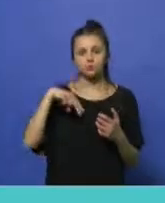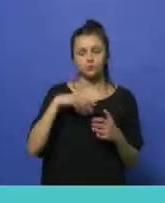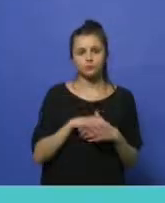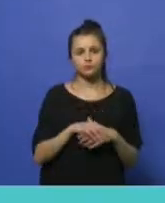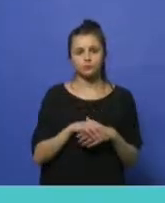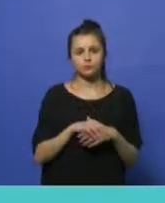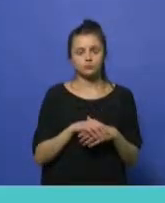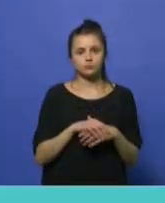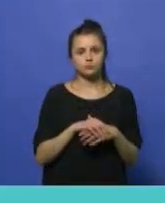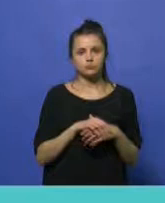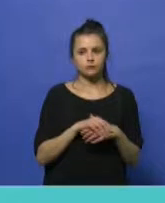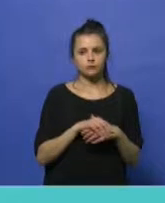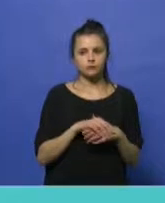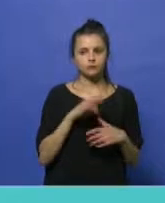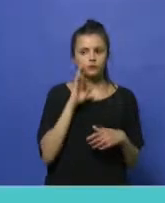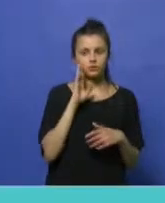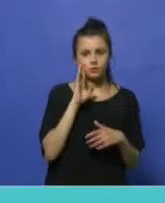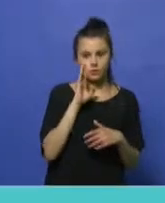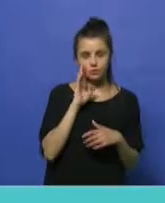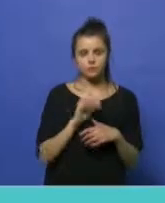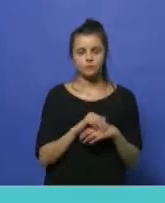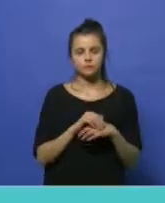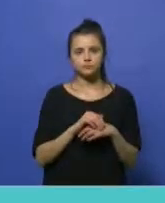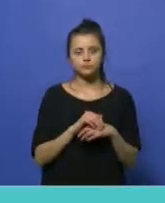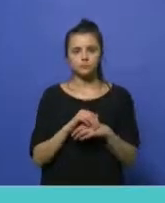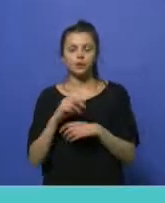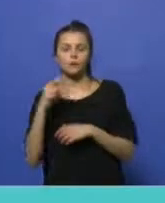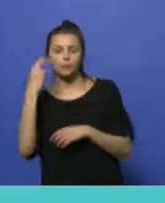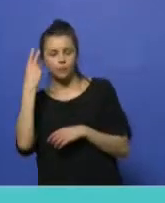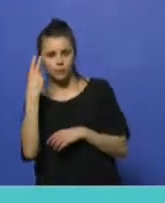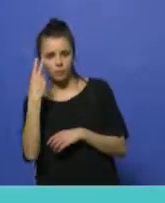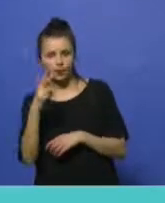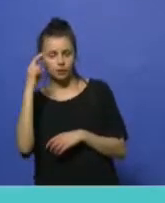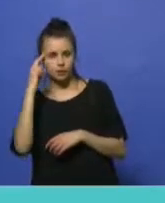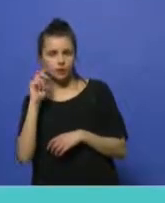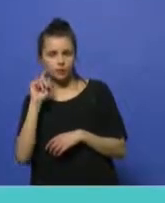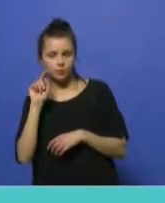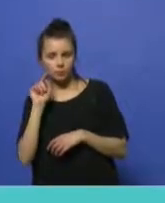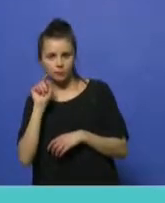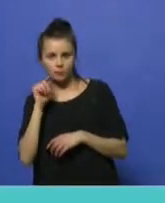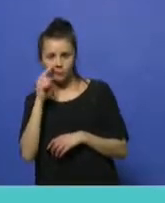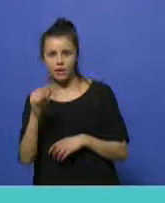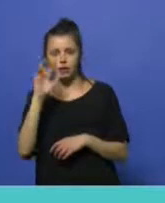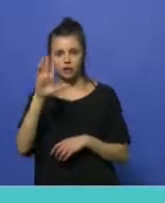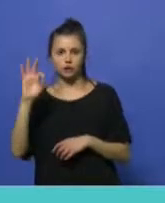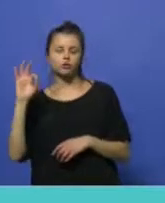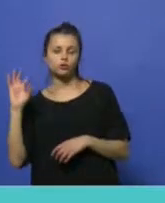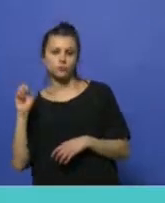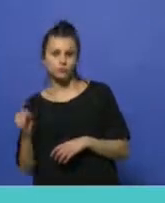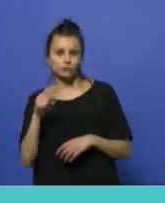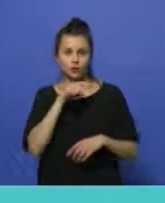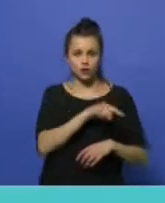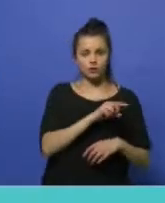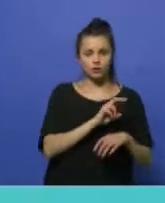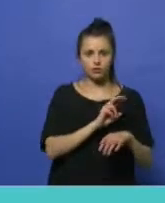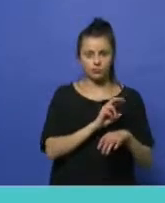se consigue, traduciéndolo a pesos, a 29.500 pesos. En nuestro país se comercializa la unidad